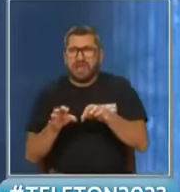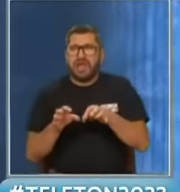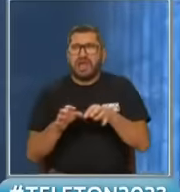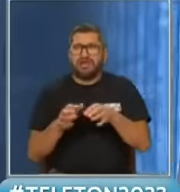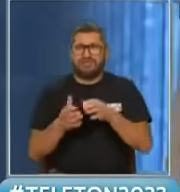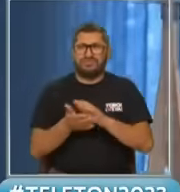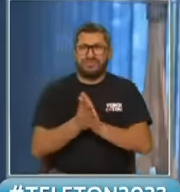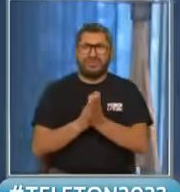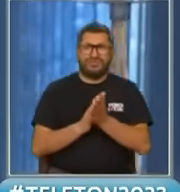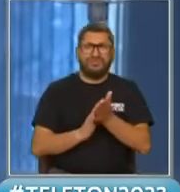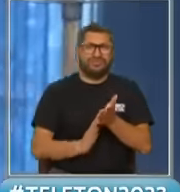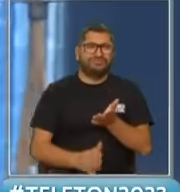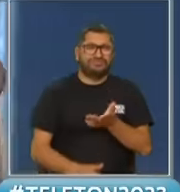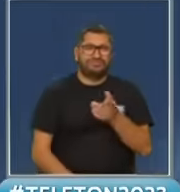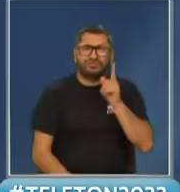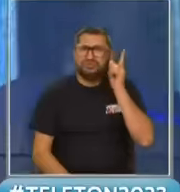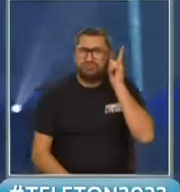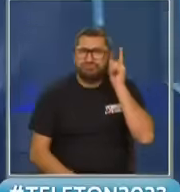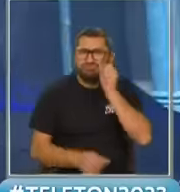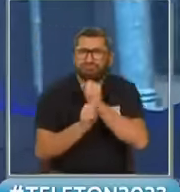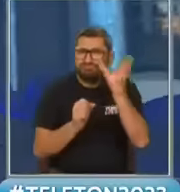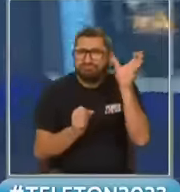Eso necesité yo cuando me asaltaron, coche mi madre.